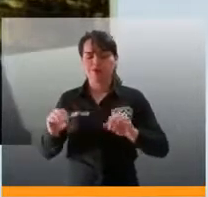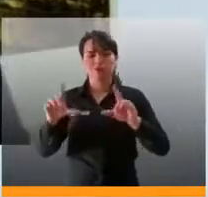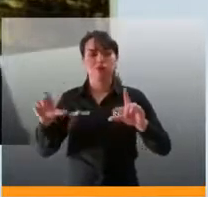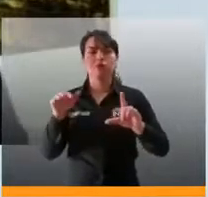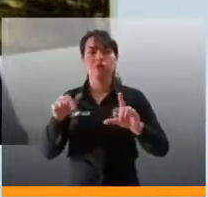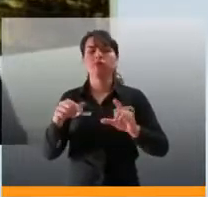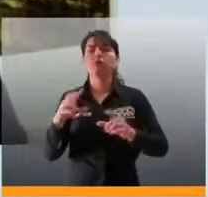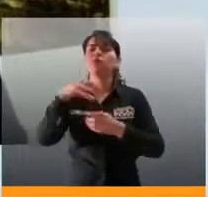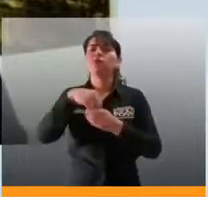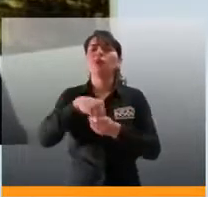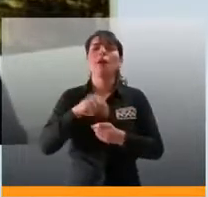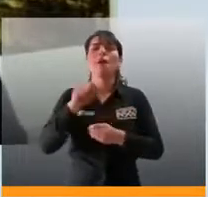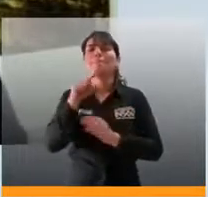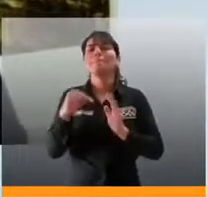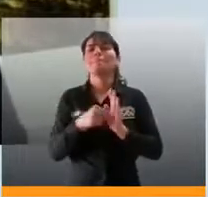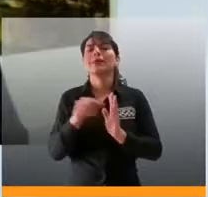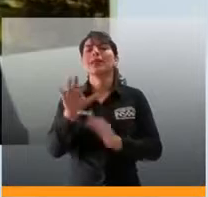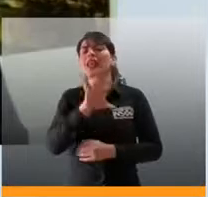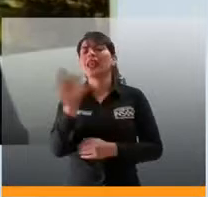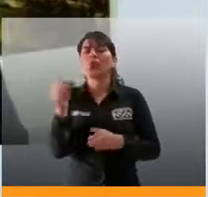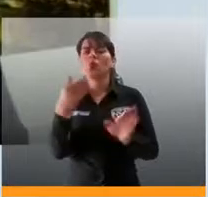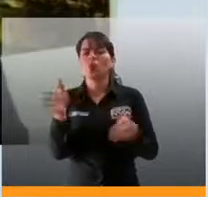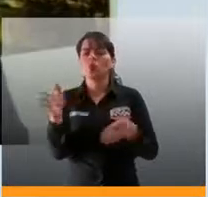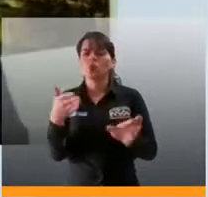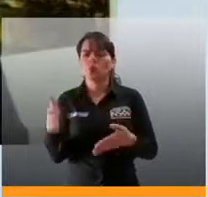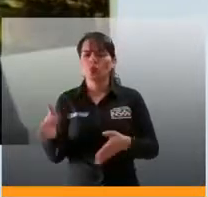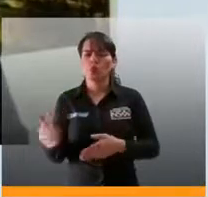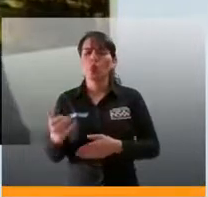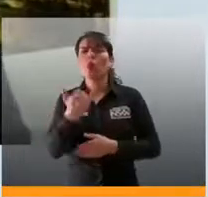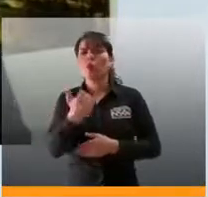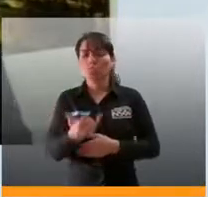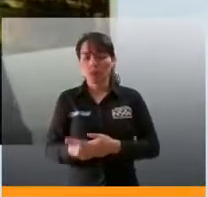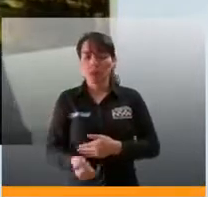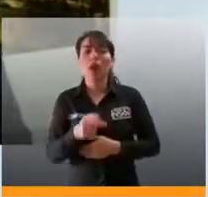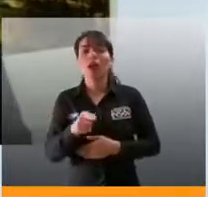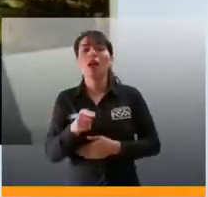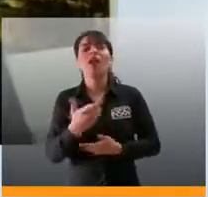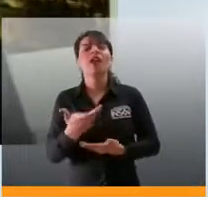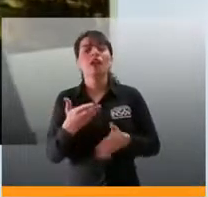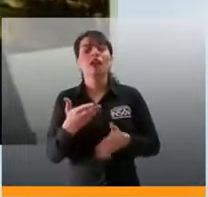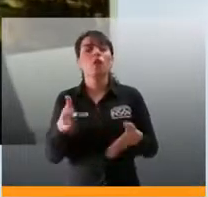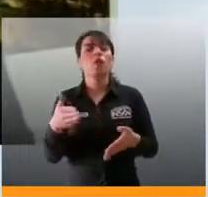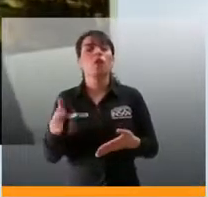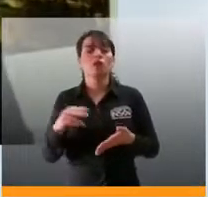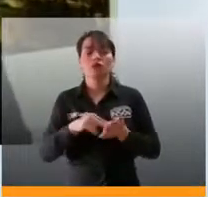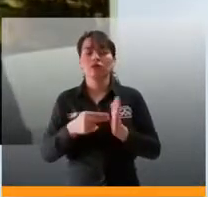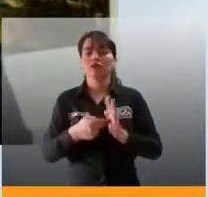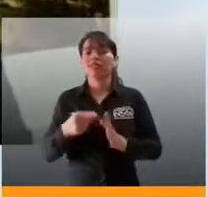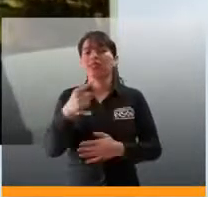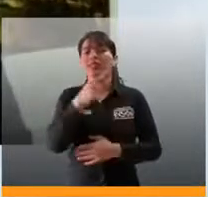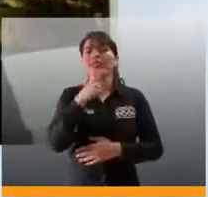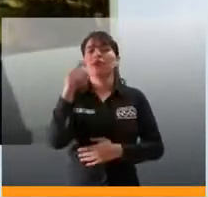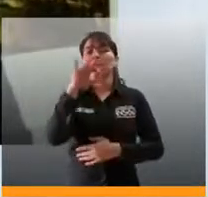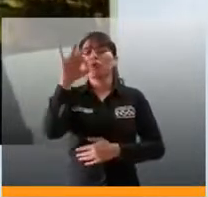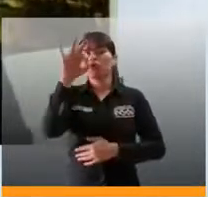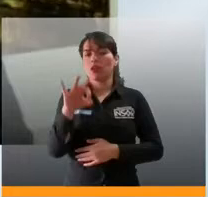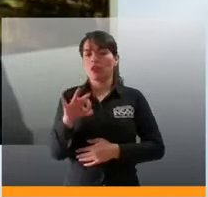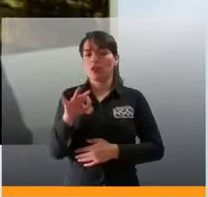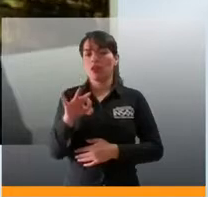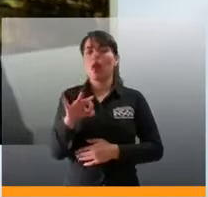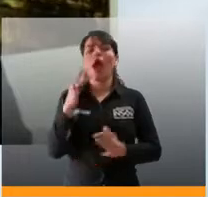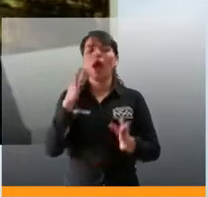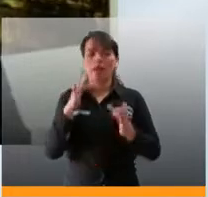más de 1.500 cursos en línea. Estos cursos abordan el 100% de los